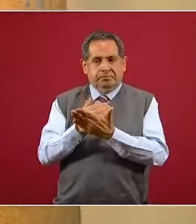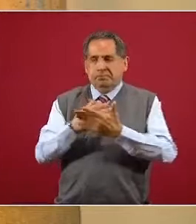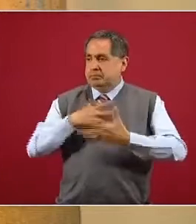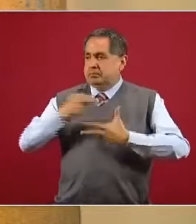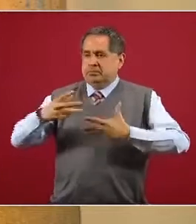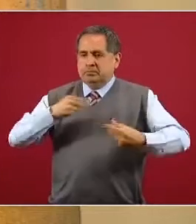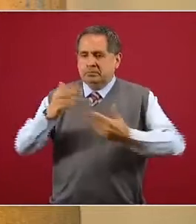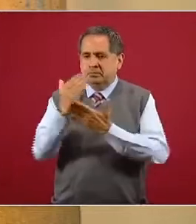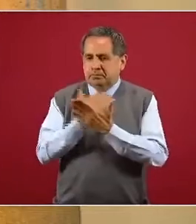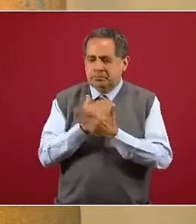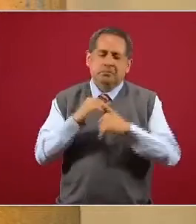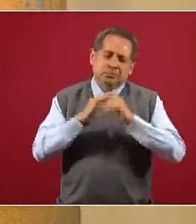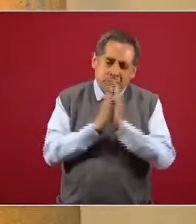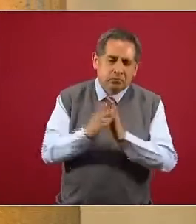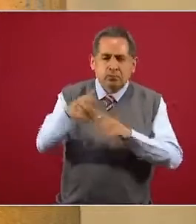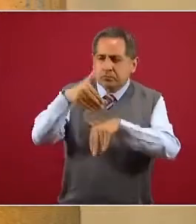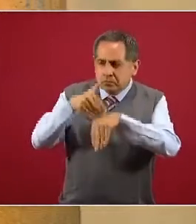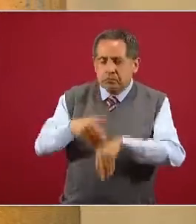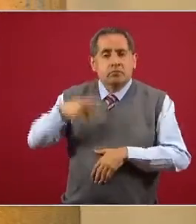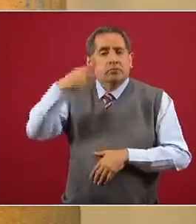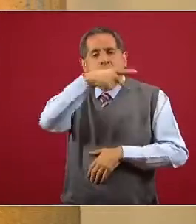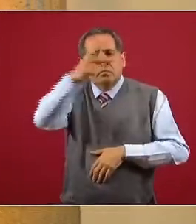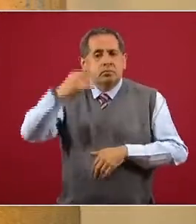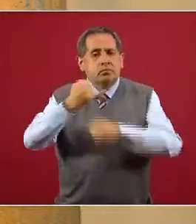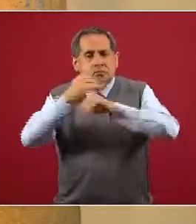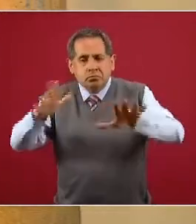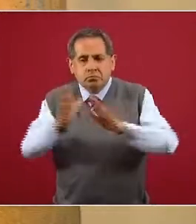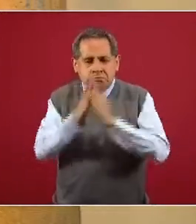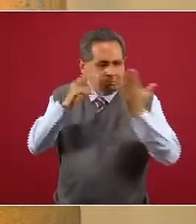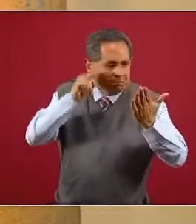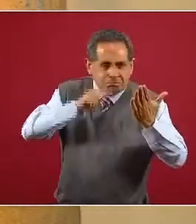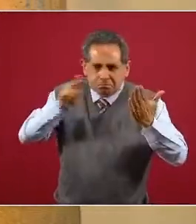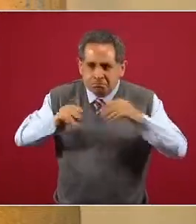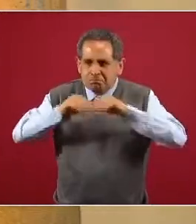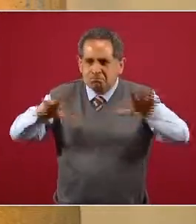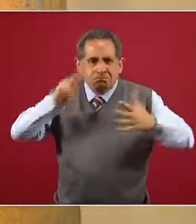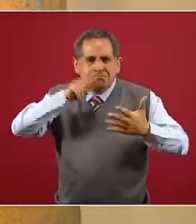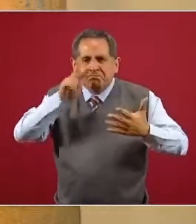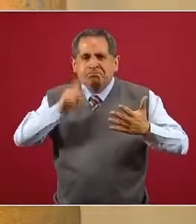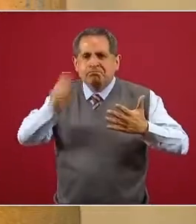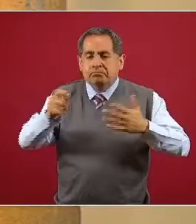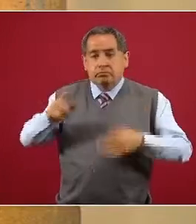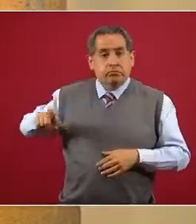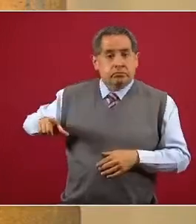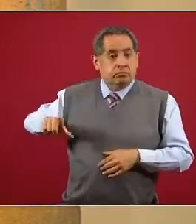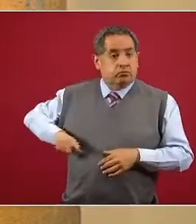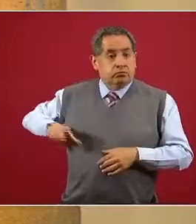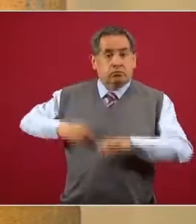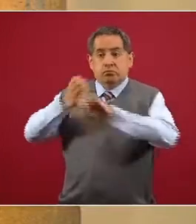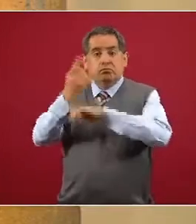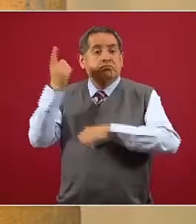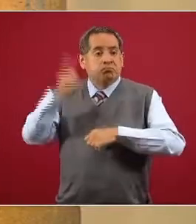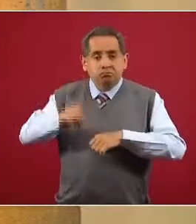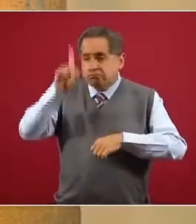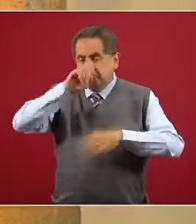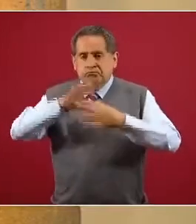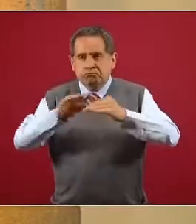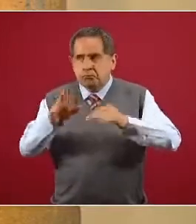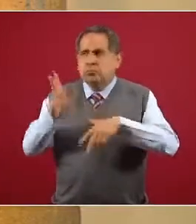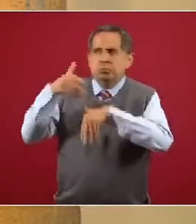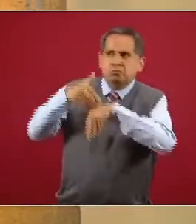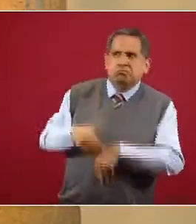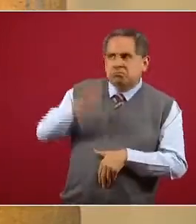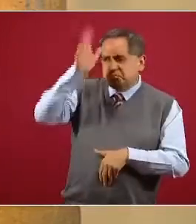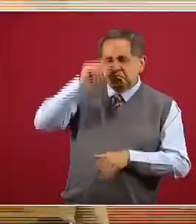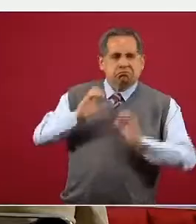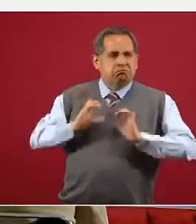Por favor, presten atención, busquen la información de sus estados y hagan caso a lo que las autoridades sanitarias estatales están planteando